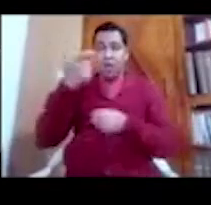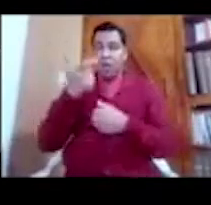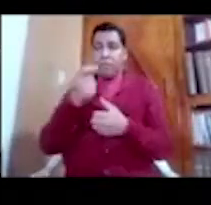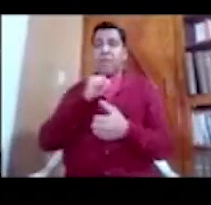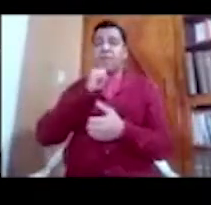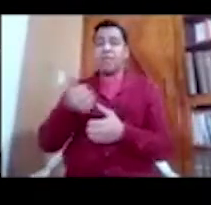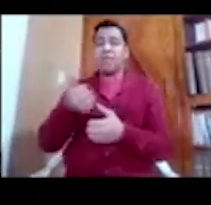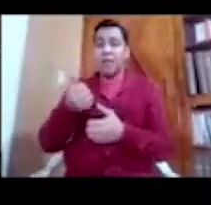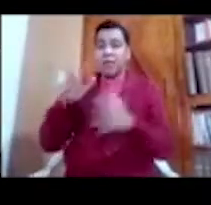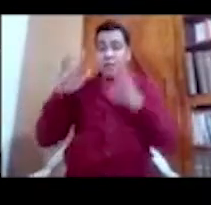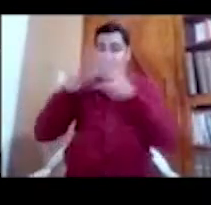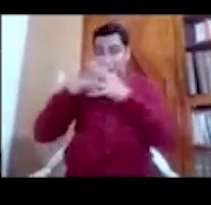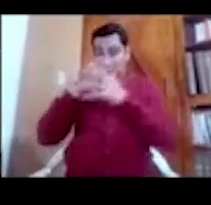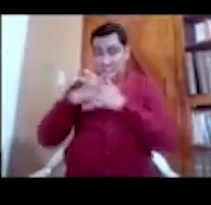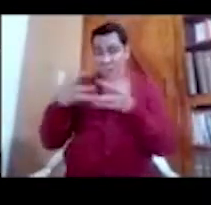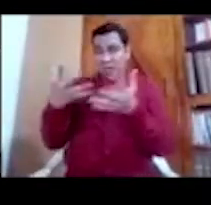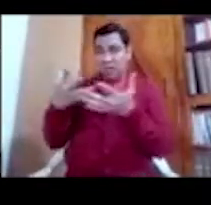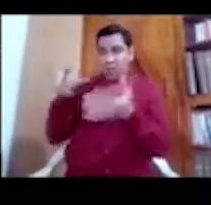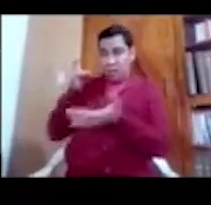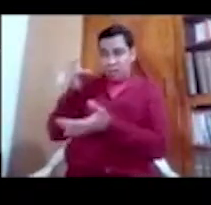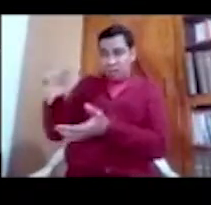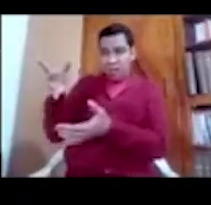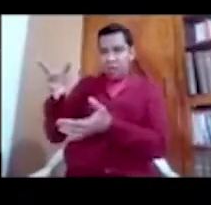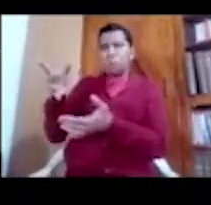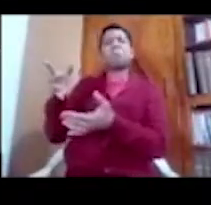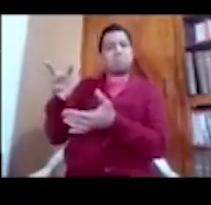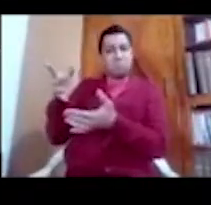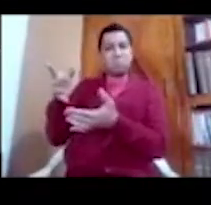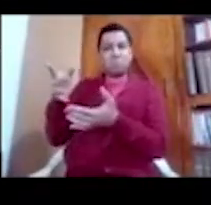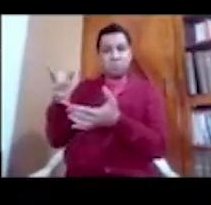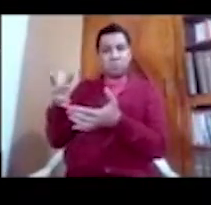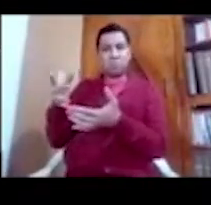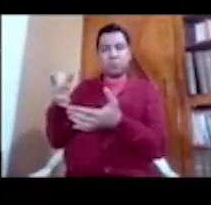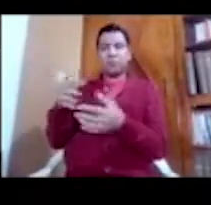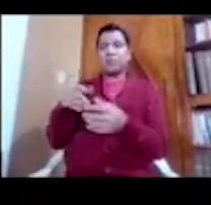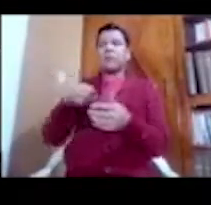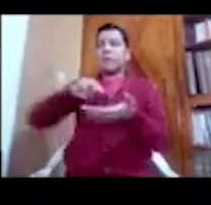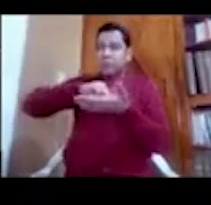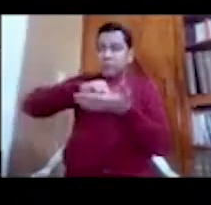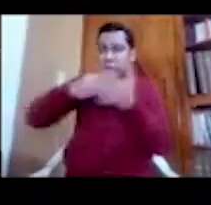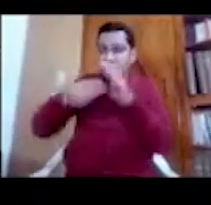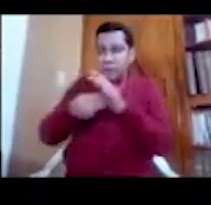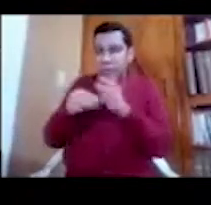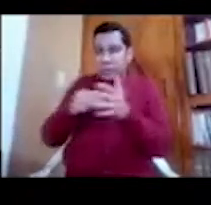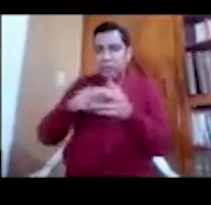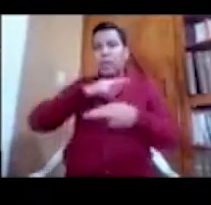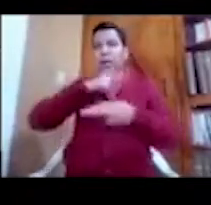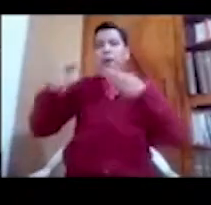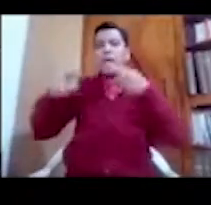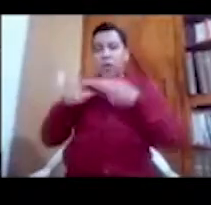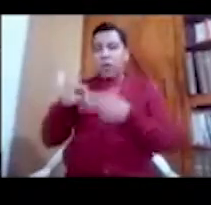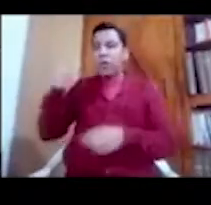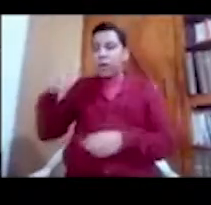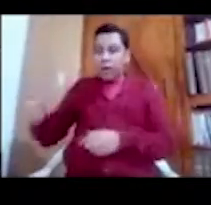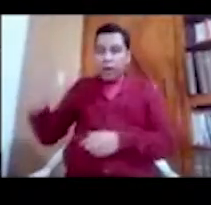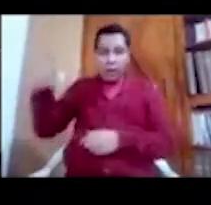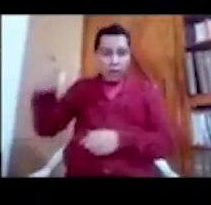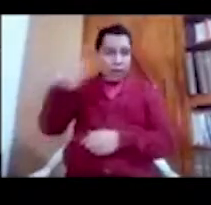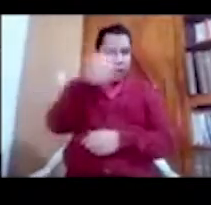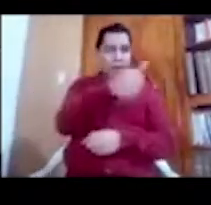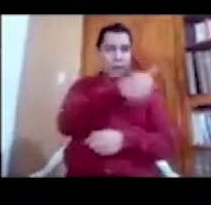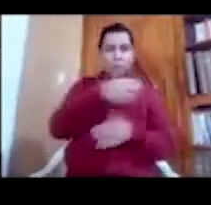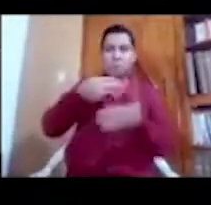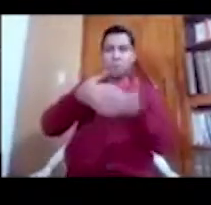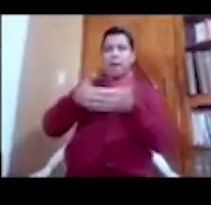la guerra mexica como tal, sino tendríamos que hablar de cada región, las particularidades y en qué momento y con